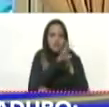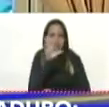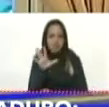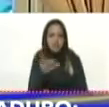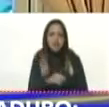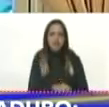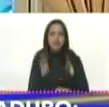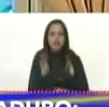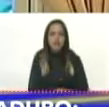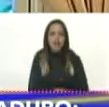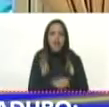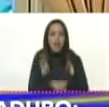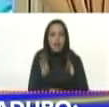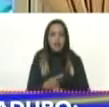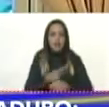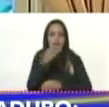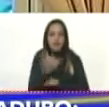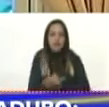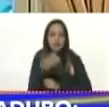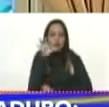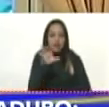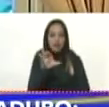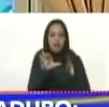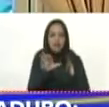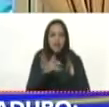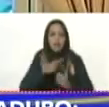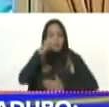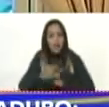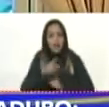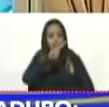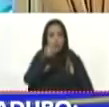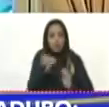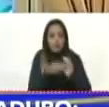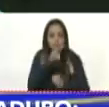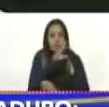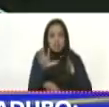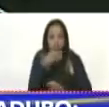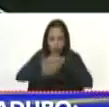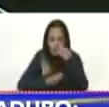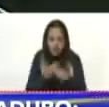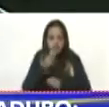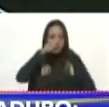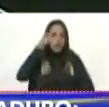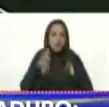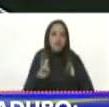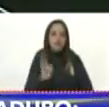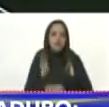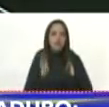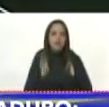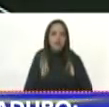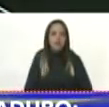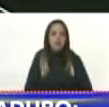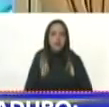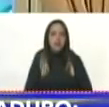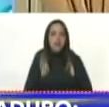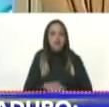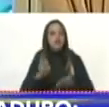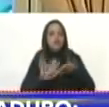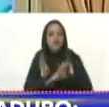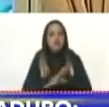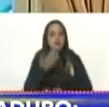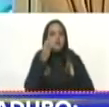2025, este es el Plan País, Plan de la Patria 2025, hecho por el pueblo, en base a la experiencia, al